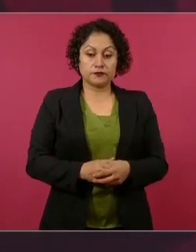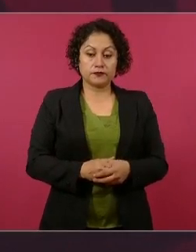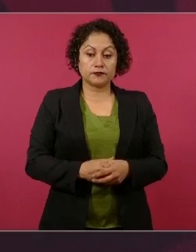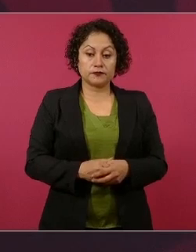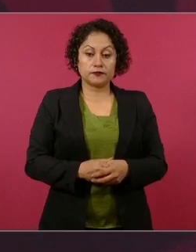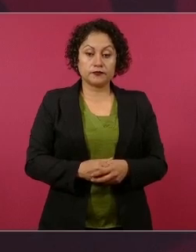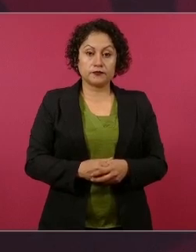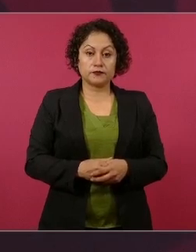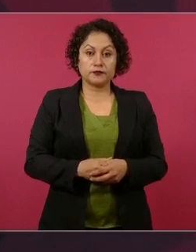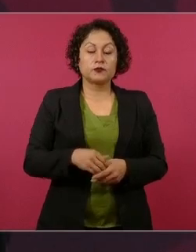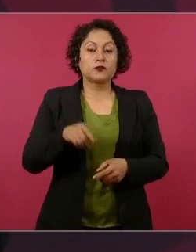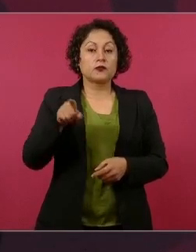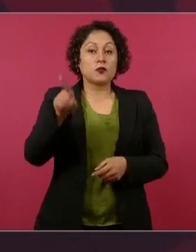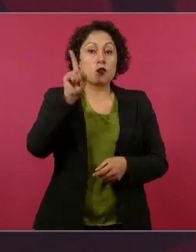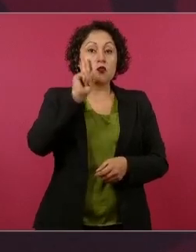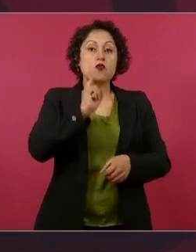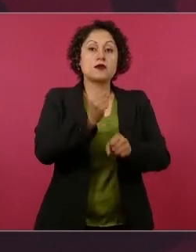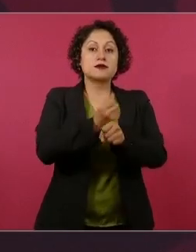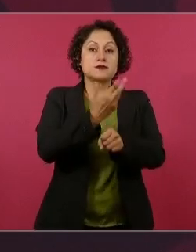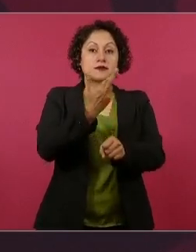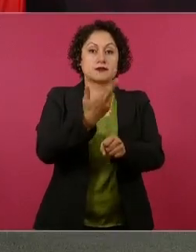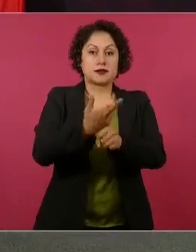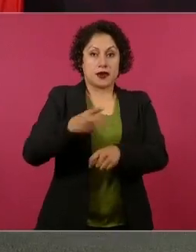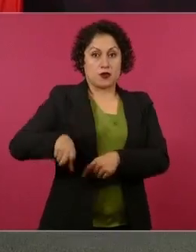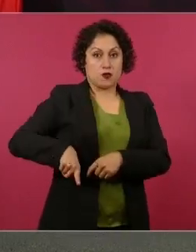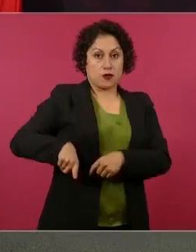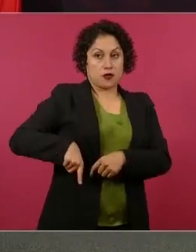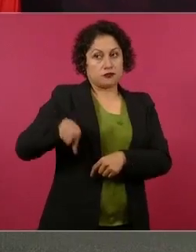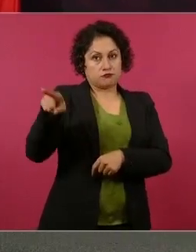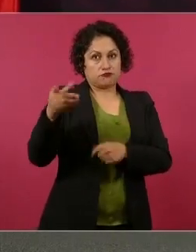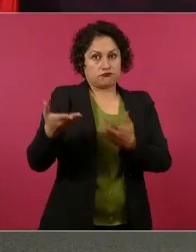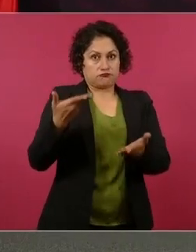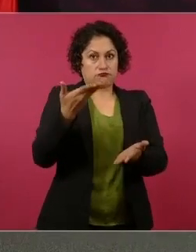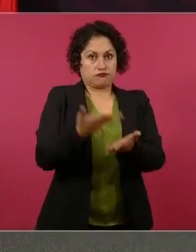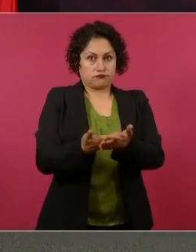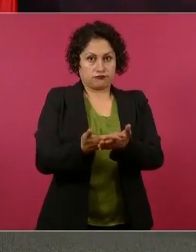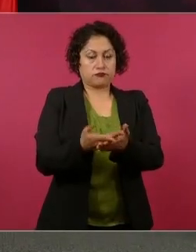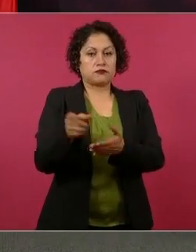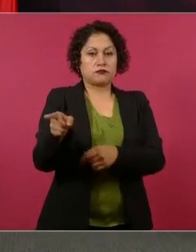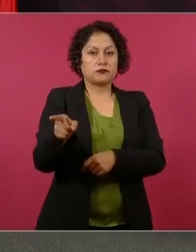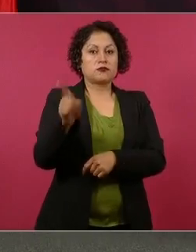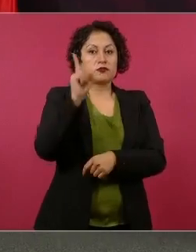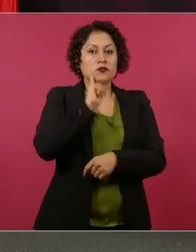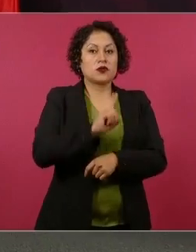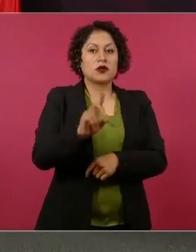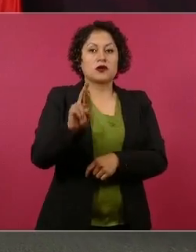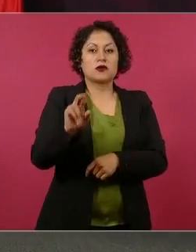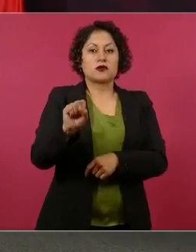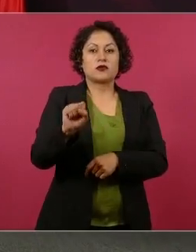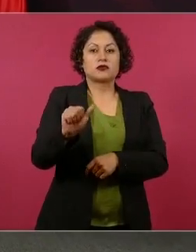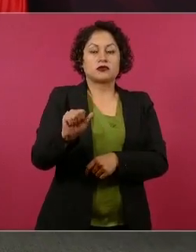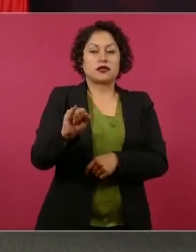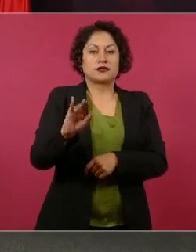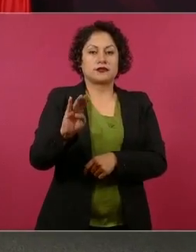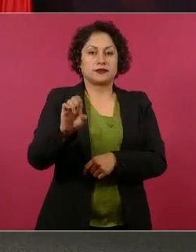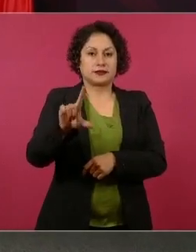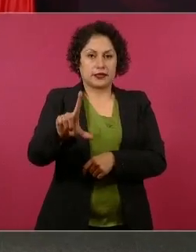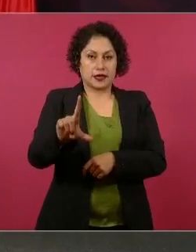La secretaria de Gobernación que propone, Rosa Isela Rodríguez, que es secretaria actual